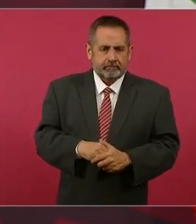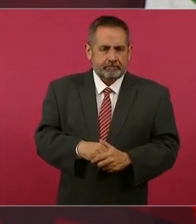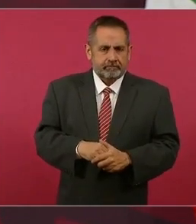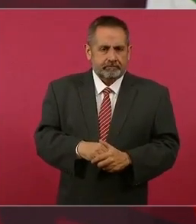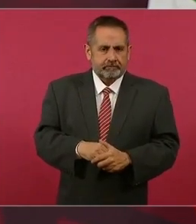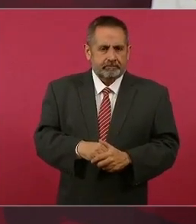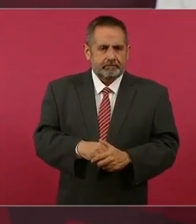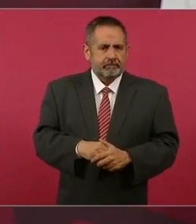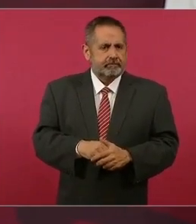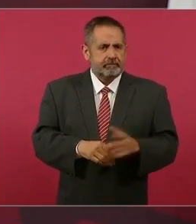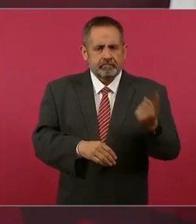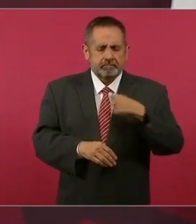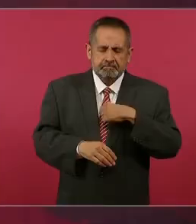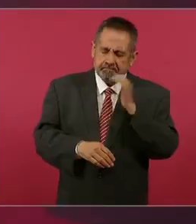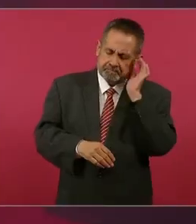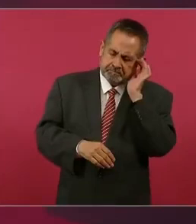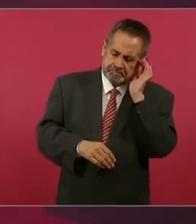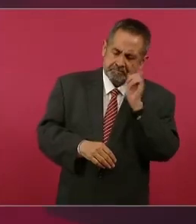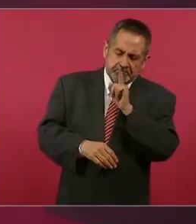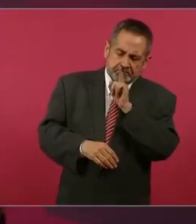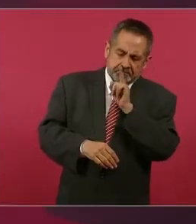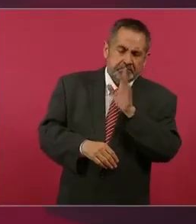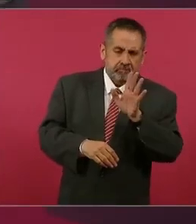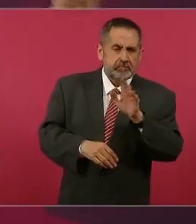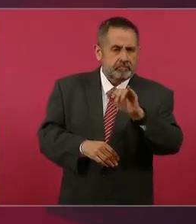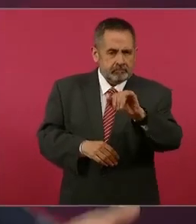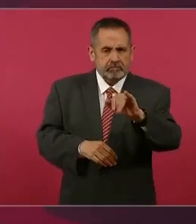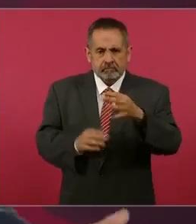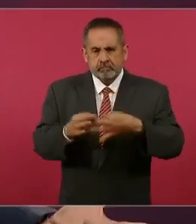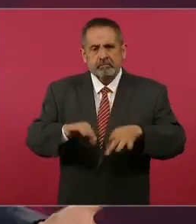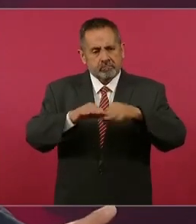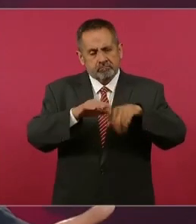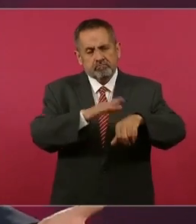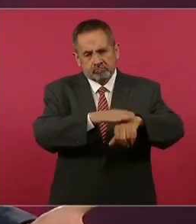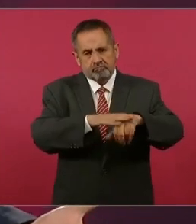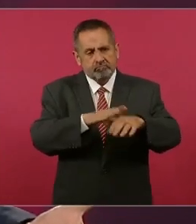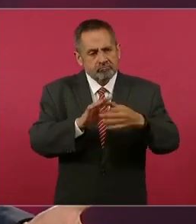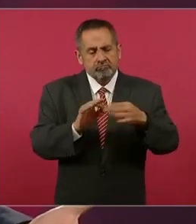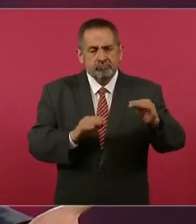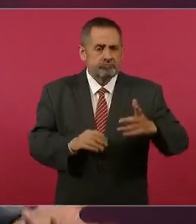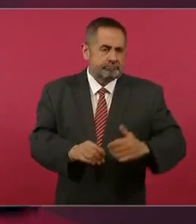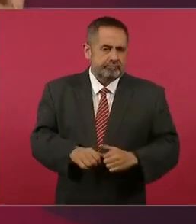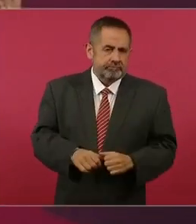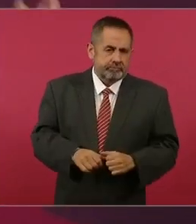ellos escuchan, pero sí es importante